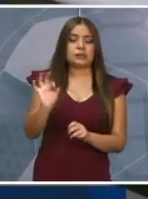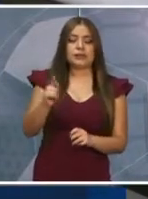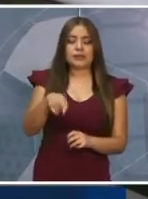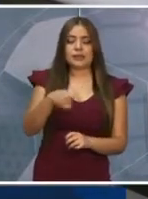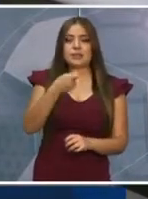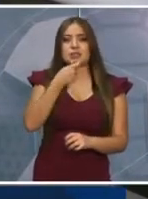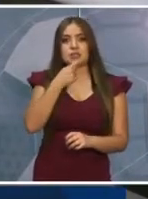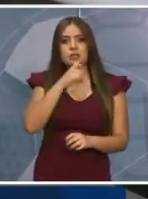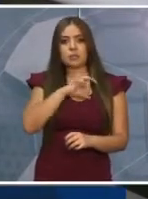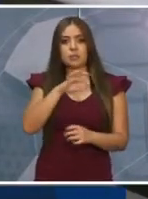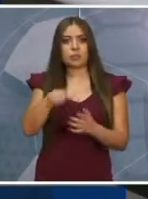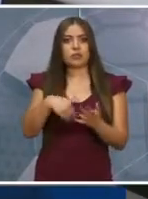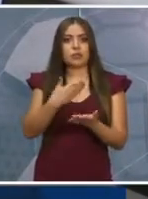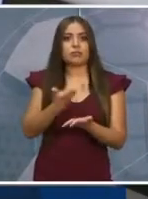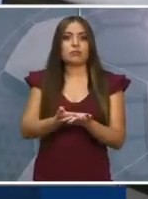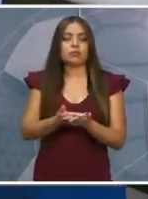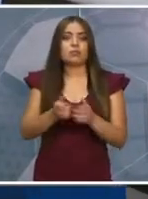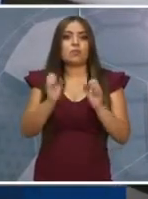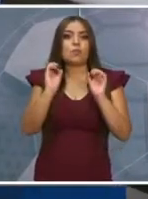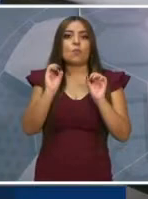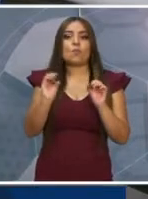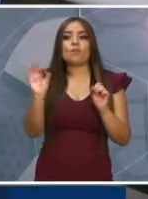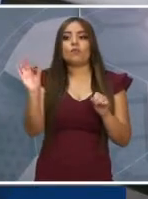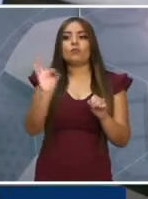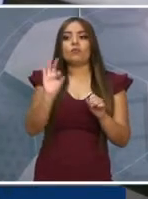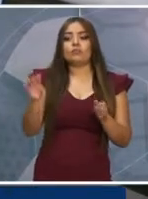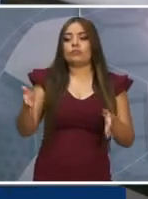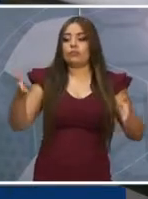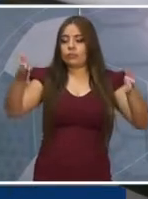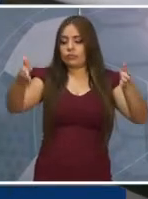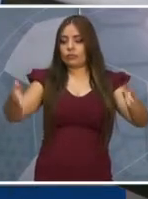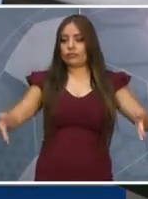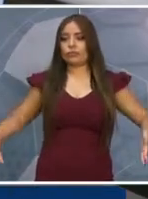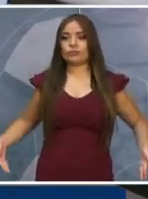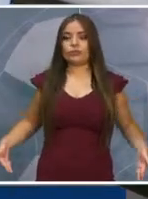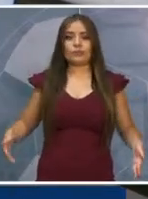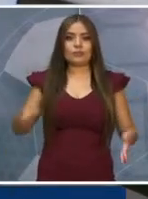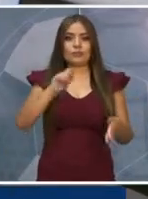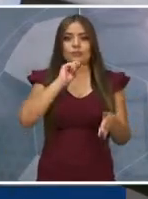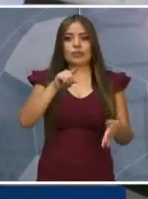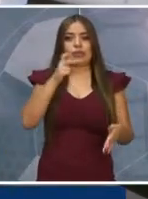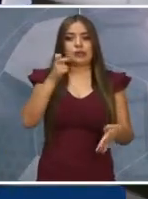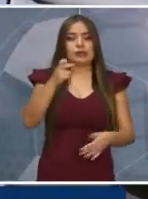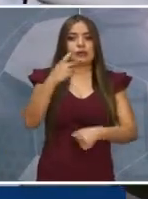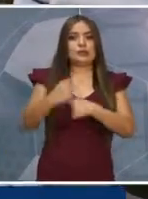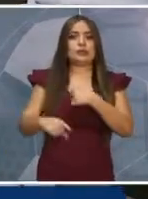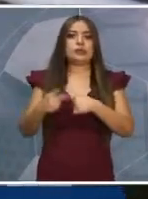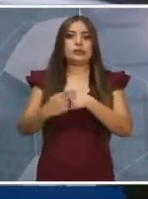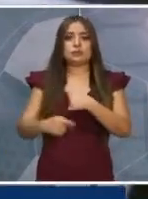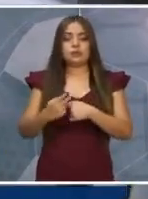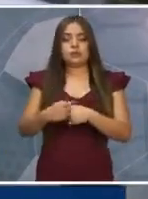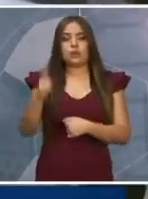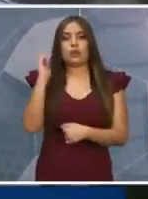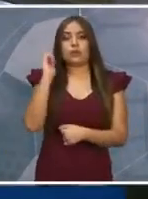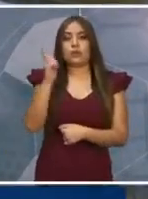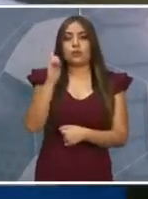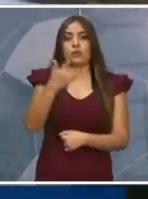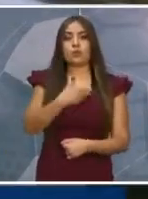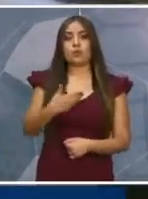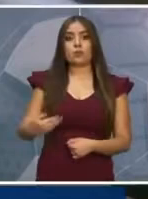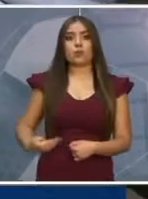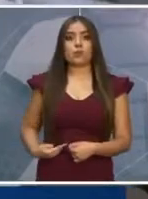o puede ser en las laterales, que también son de alto riesgo. Ojalá las autoridades de Gómez Palacio nos